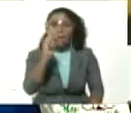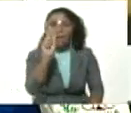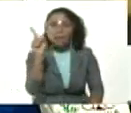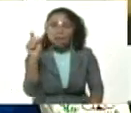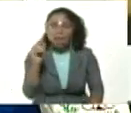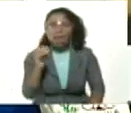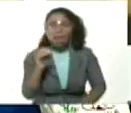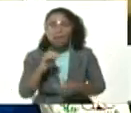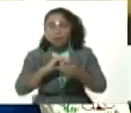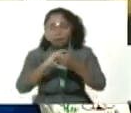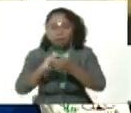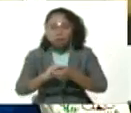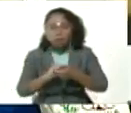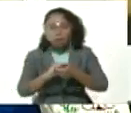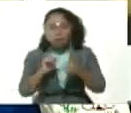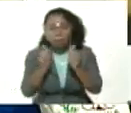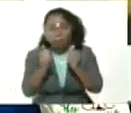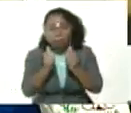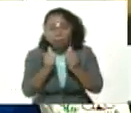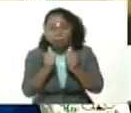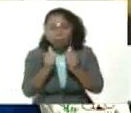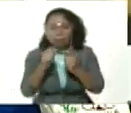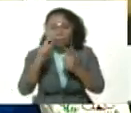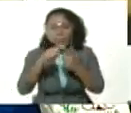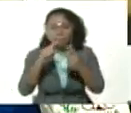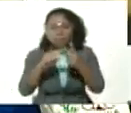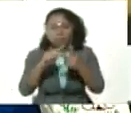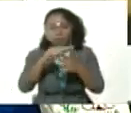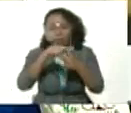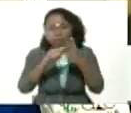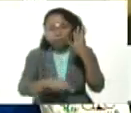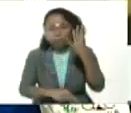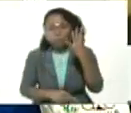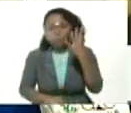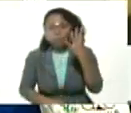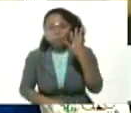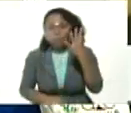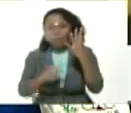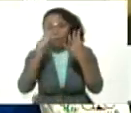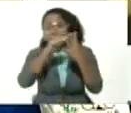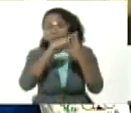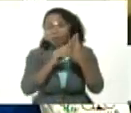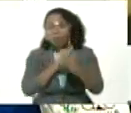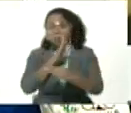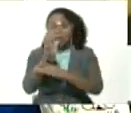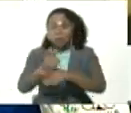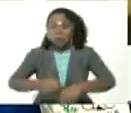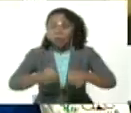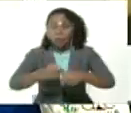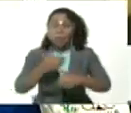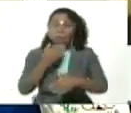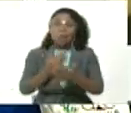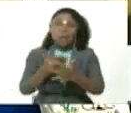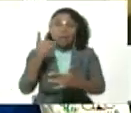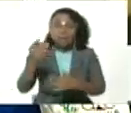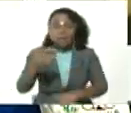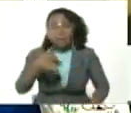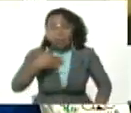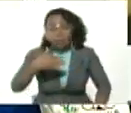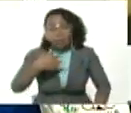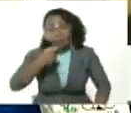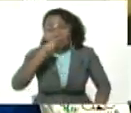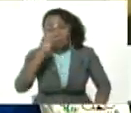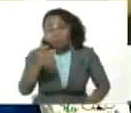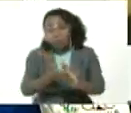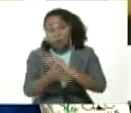Y la Castilla, que es de Vizcucuy. Estas 4 variedades fueron a un mercado muy exigente en el café. Y